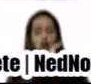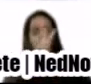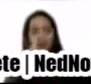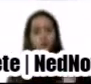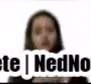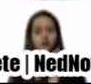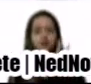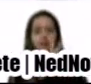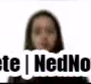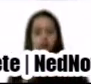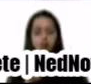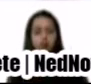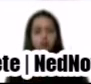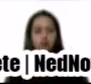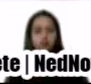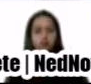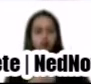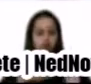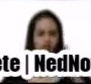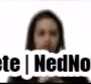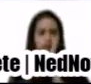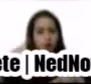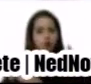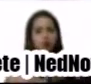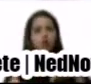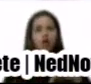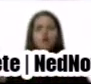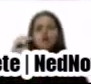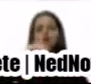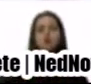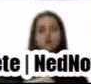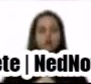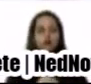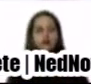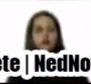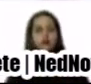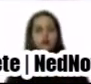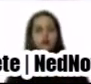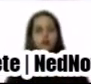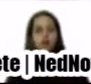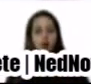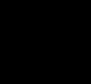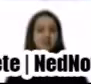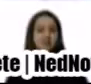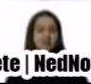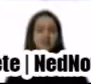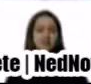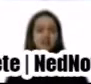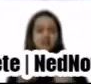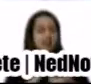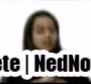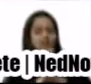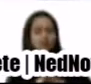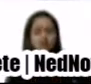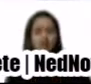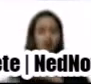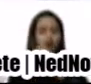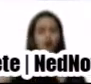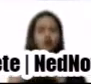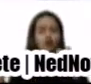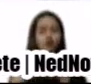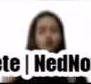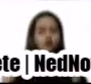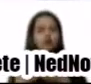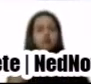tribunal ilegítimo, que es la ilegal designación de los miembros del Consejo Nacional Electoral. La